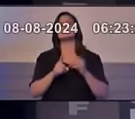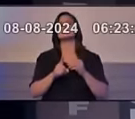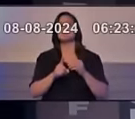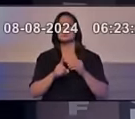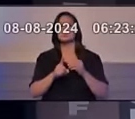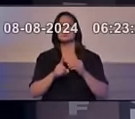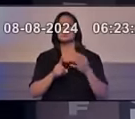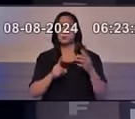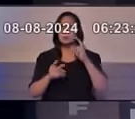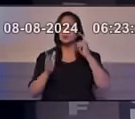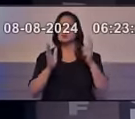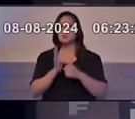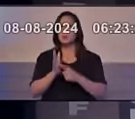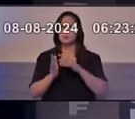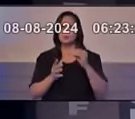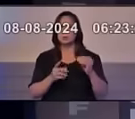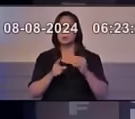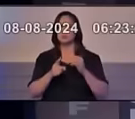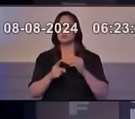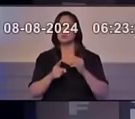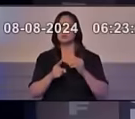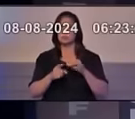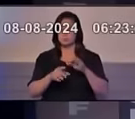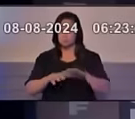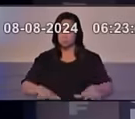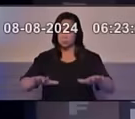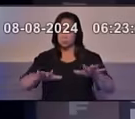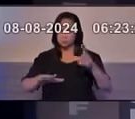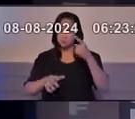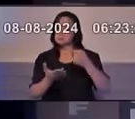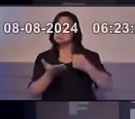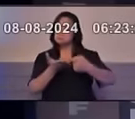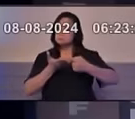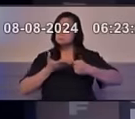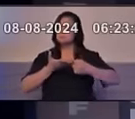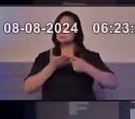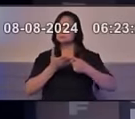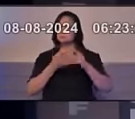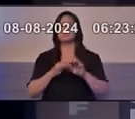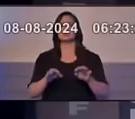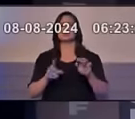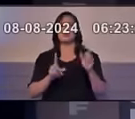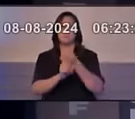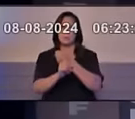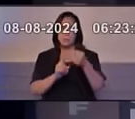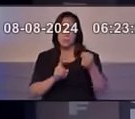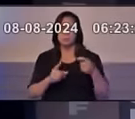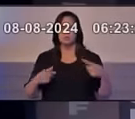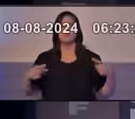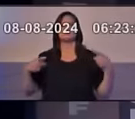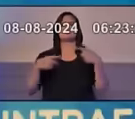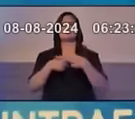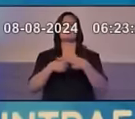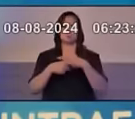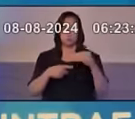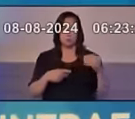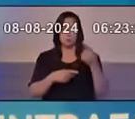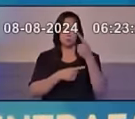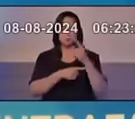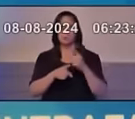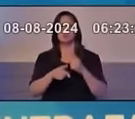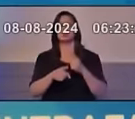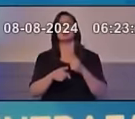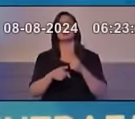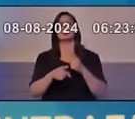que organiza X institución con X funcionario, ese escenario. Desde ahí, Chu Vázquez expuso,